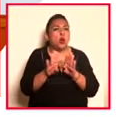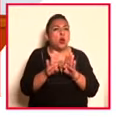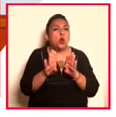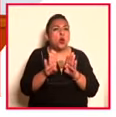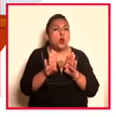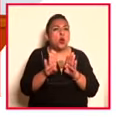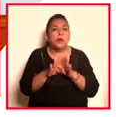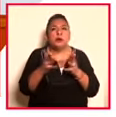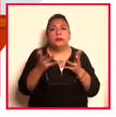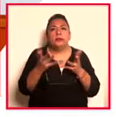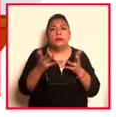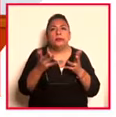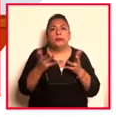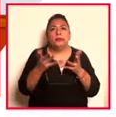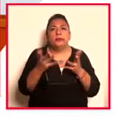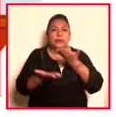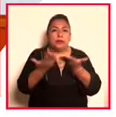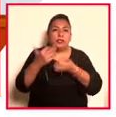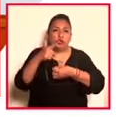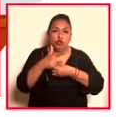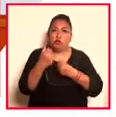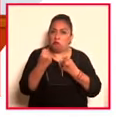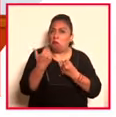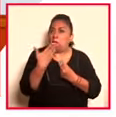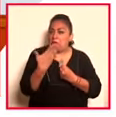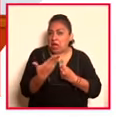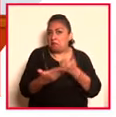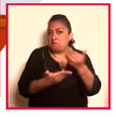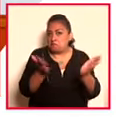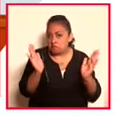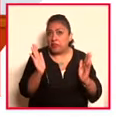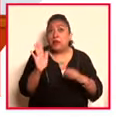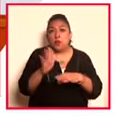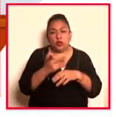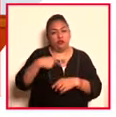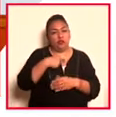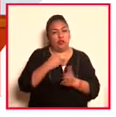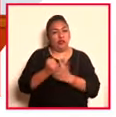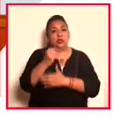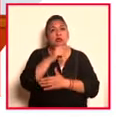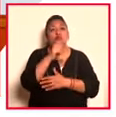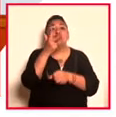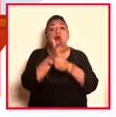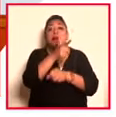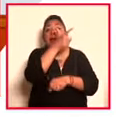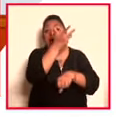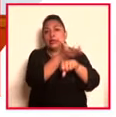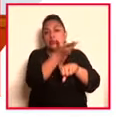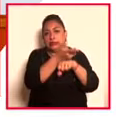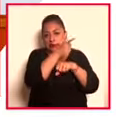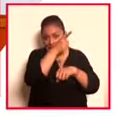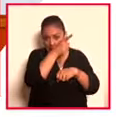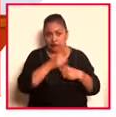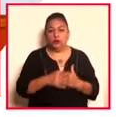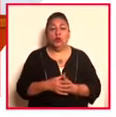de servicios sociales fuerte, etcétera, ¿no? Por eso decidimos filmarla en Estados Unidos.